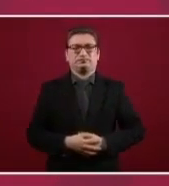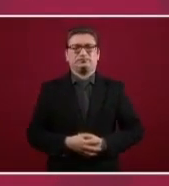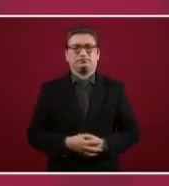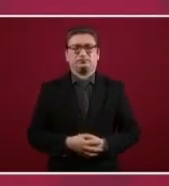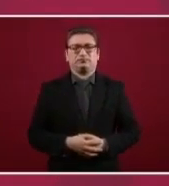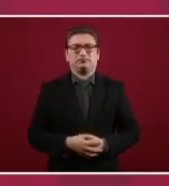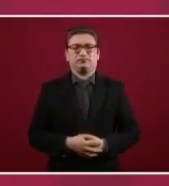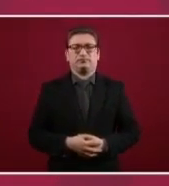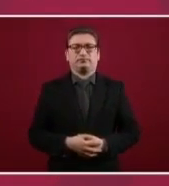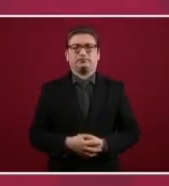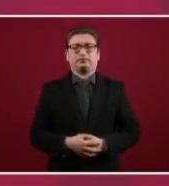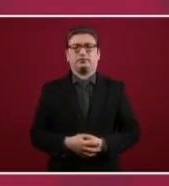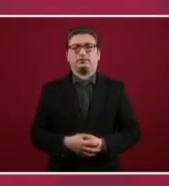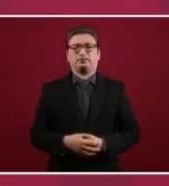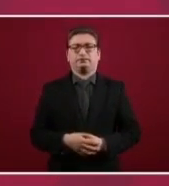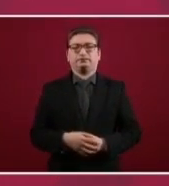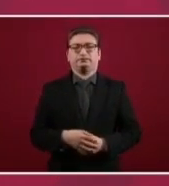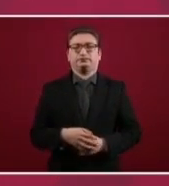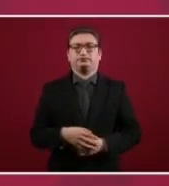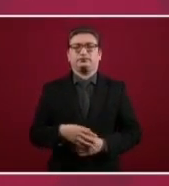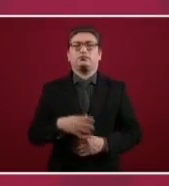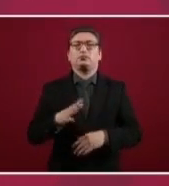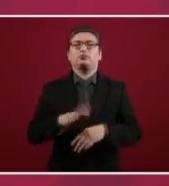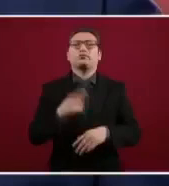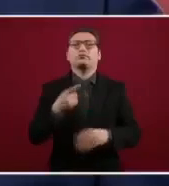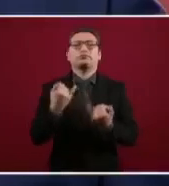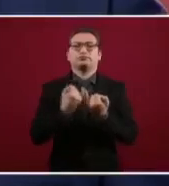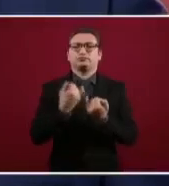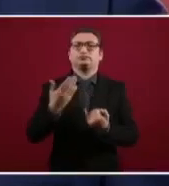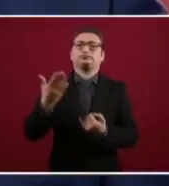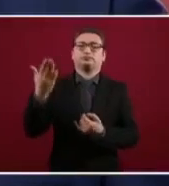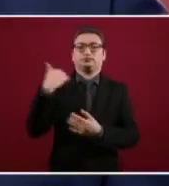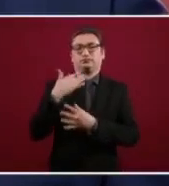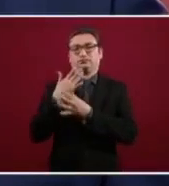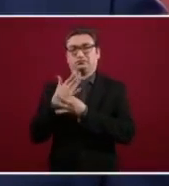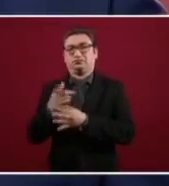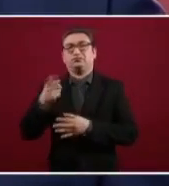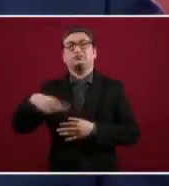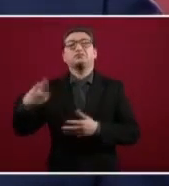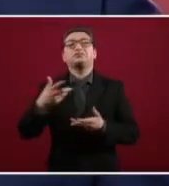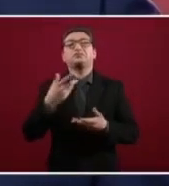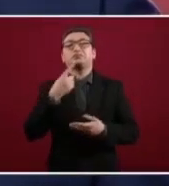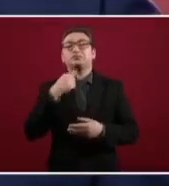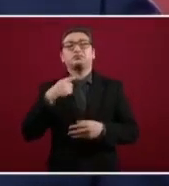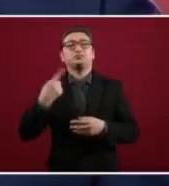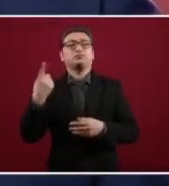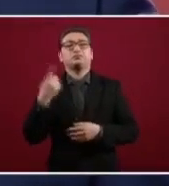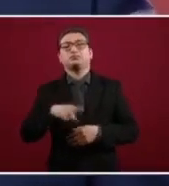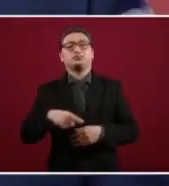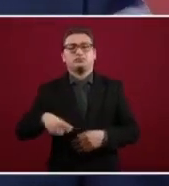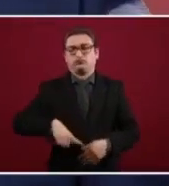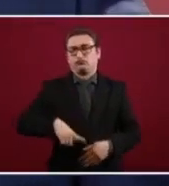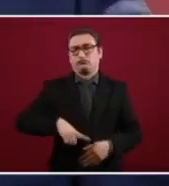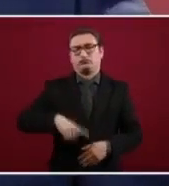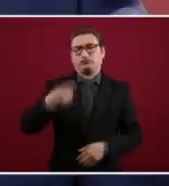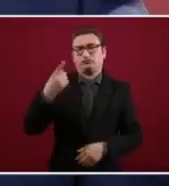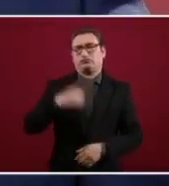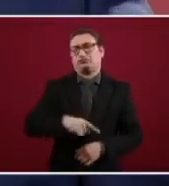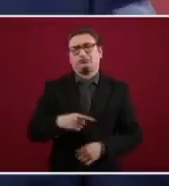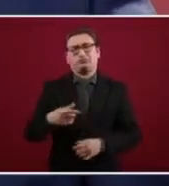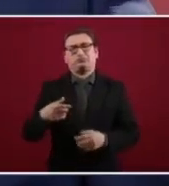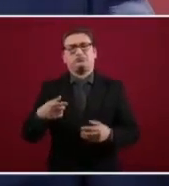y por qué decían los que llevan a cabo estos operativos desde el gobierno